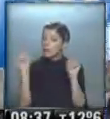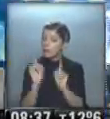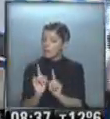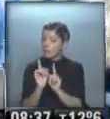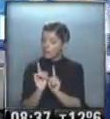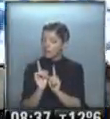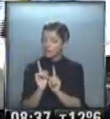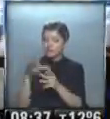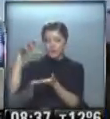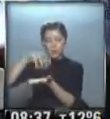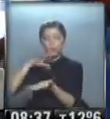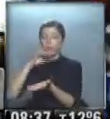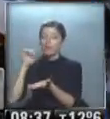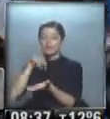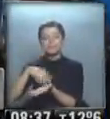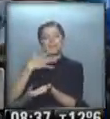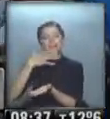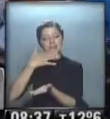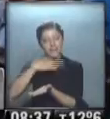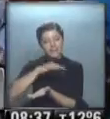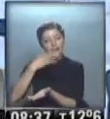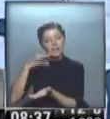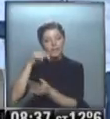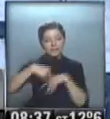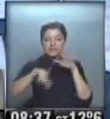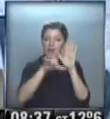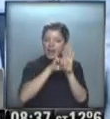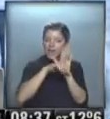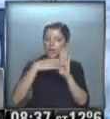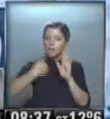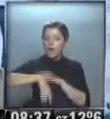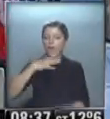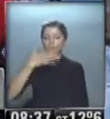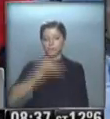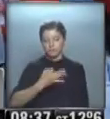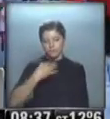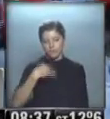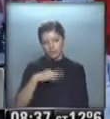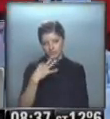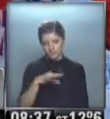finalmente quedado muy claro la constitución de esta ley y esté plenamente en vigencia, es una muy buena noticia, ¿no?